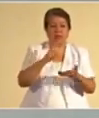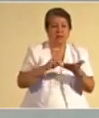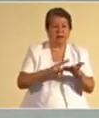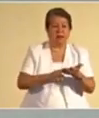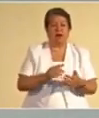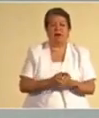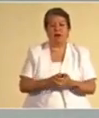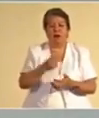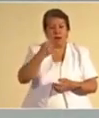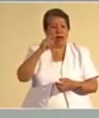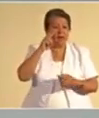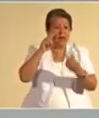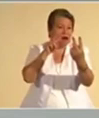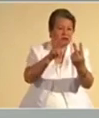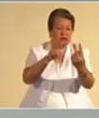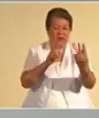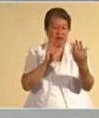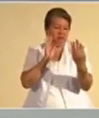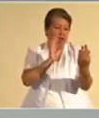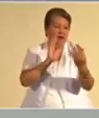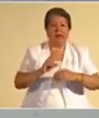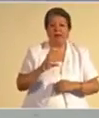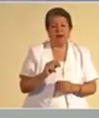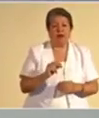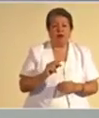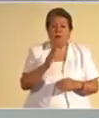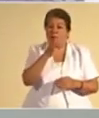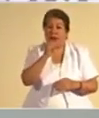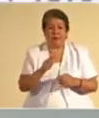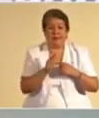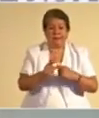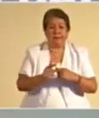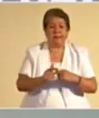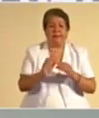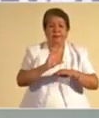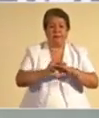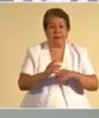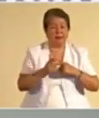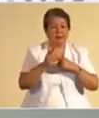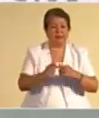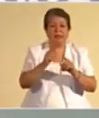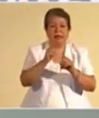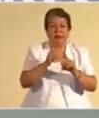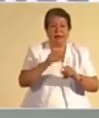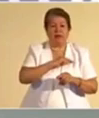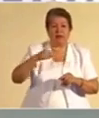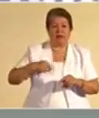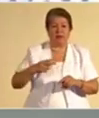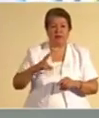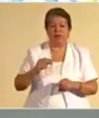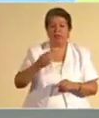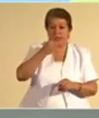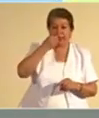para mirarlos a ustedes como ciudadanos. No podemos seguir permitiendo que se siga burlando de nosotros. Yo sí levanto la voz porque no tengo